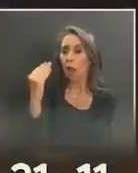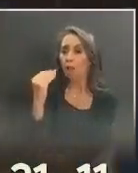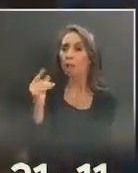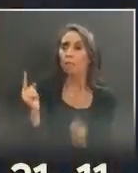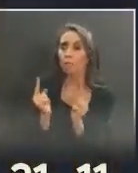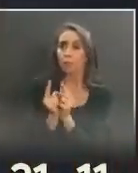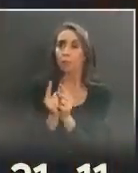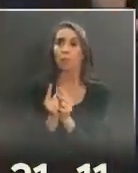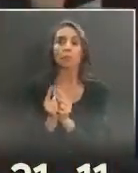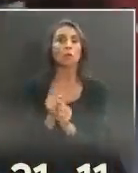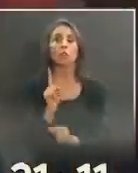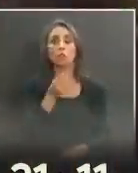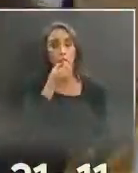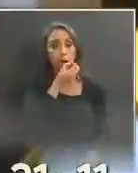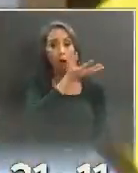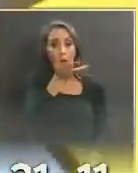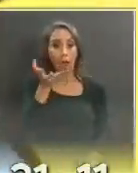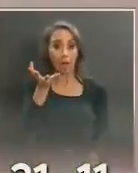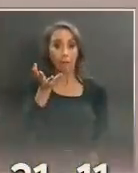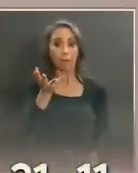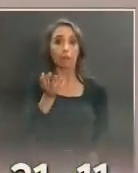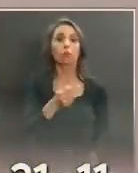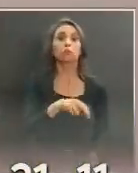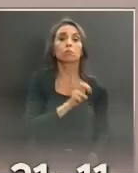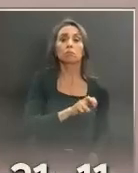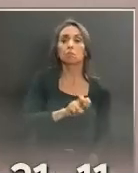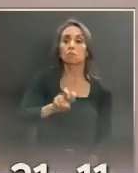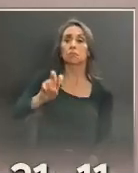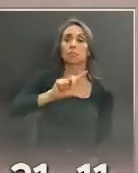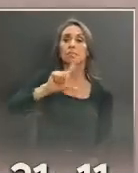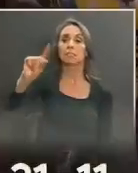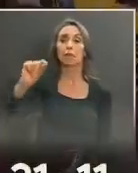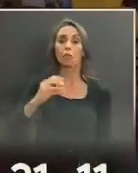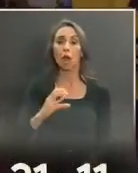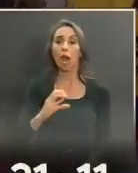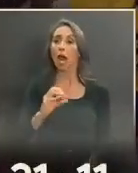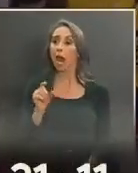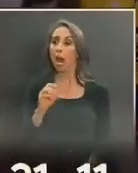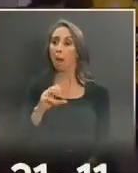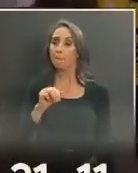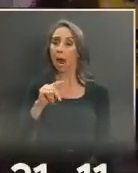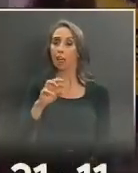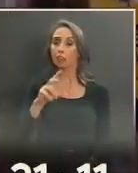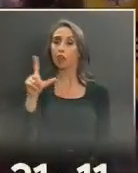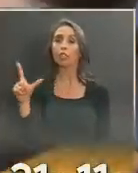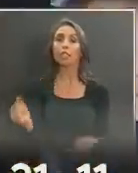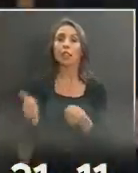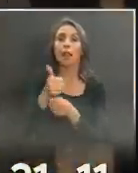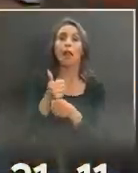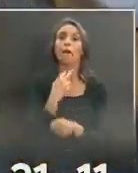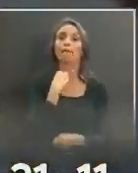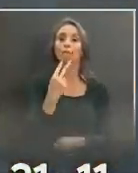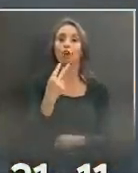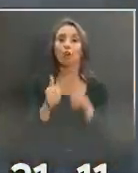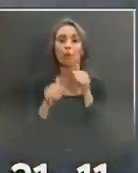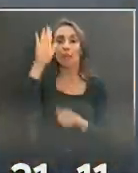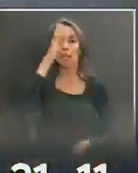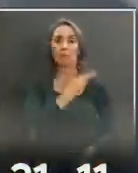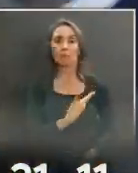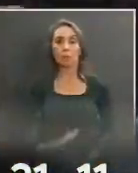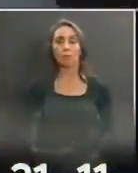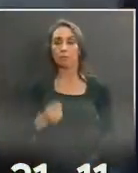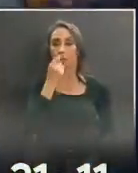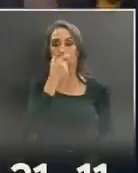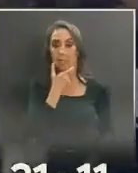Sin emitir declaraciones, así se fue Catherine Martorell de la actividad en que participó como vocera del candidato presidencial Sebastián Sichel.